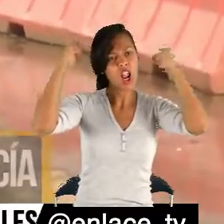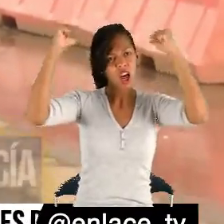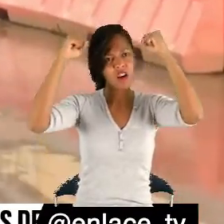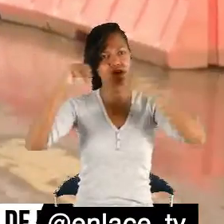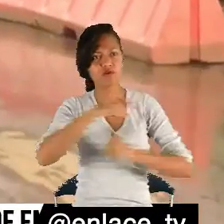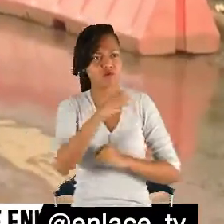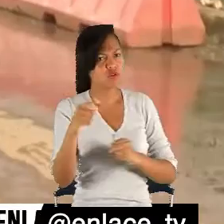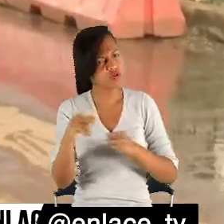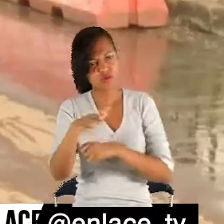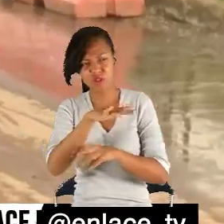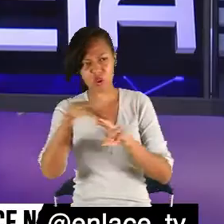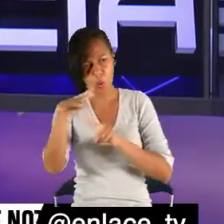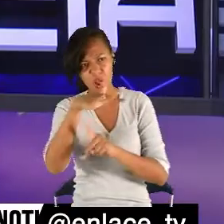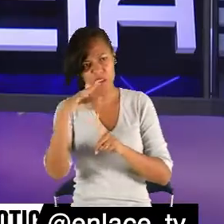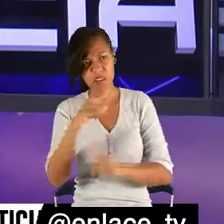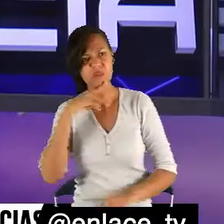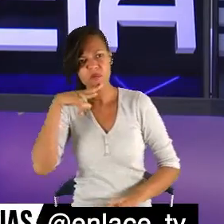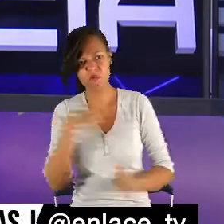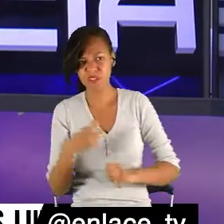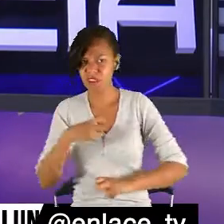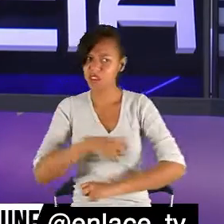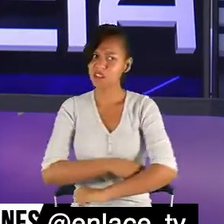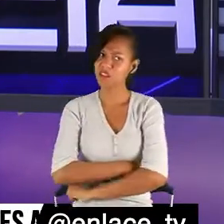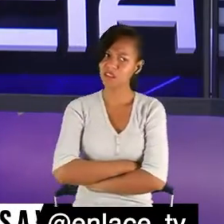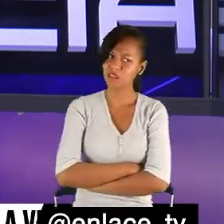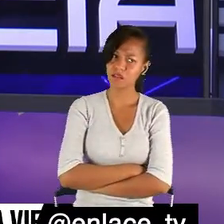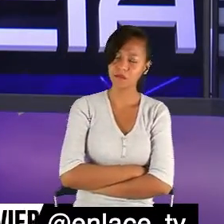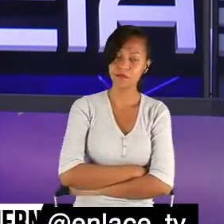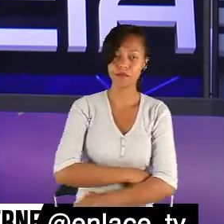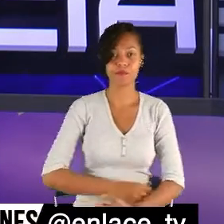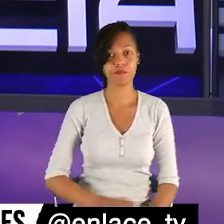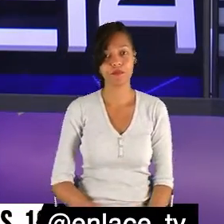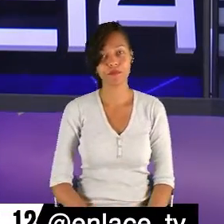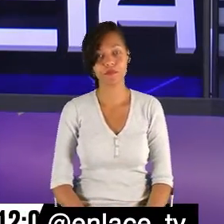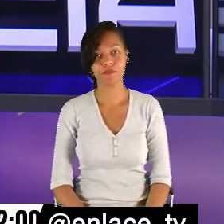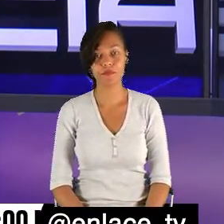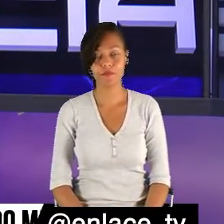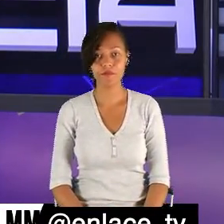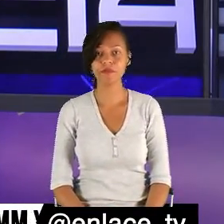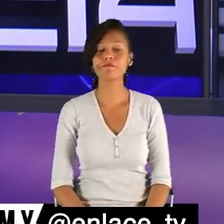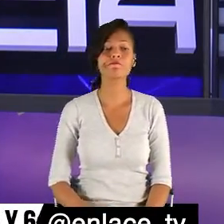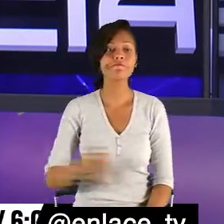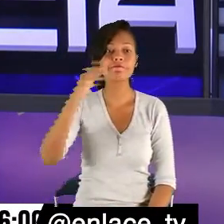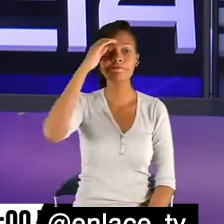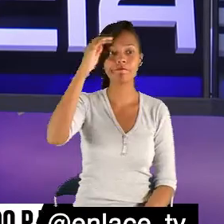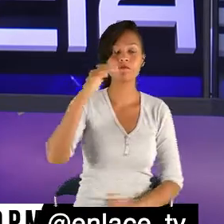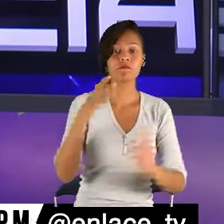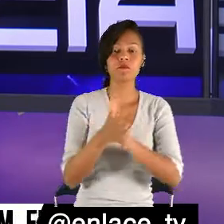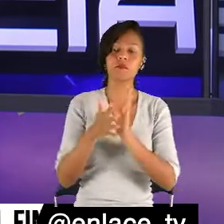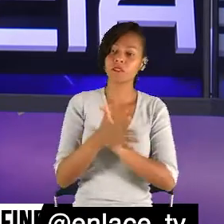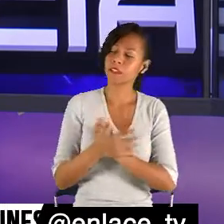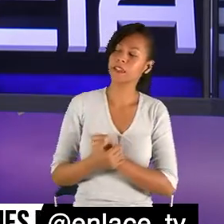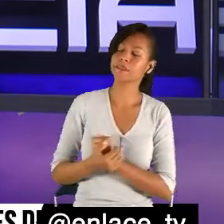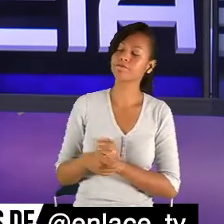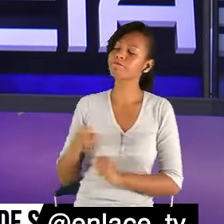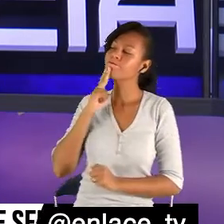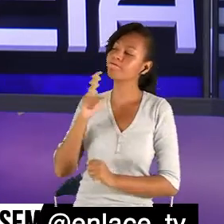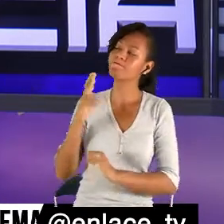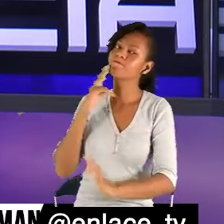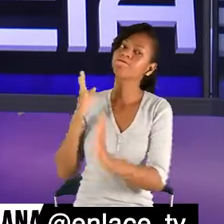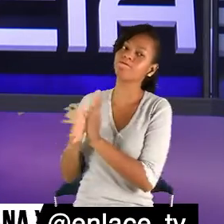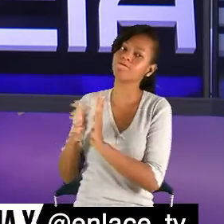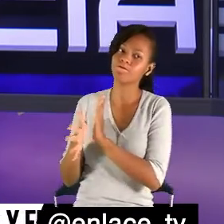situación grave y por esta problemática responde la policía del magdalena medio de escuchemos que dice al respecto el comandante de la estación